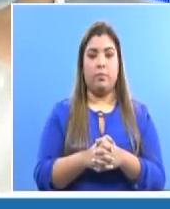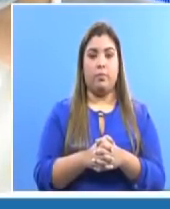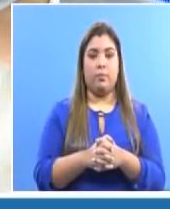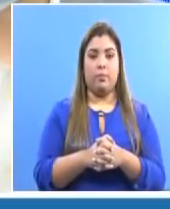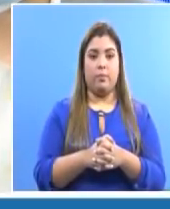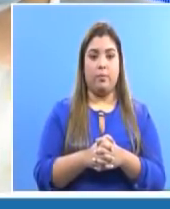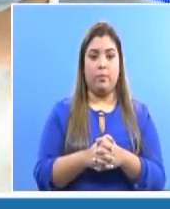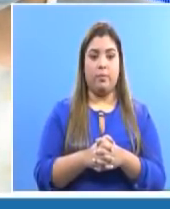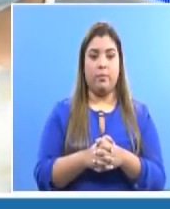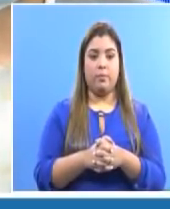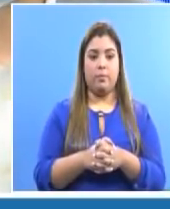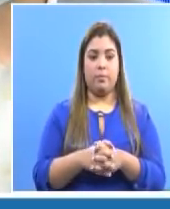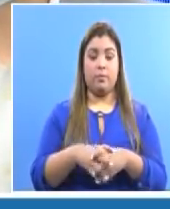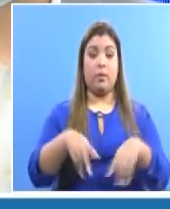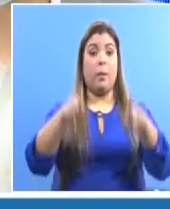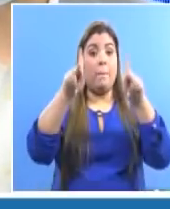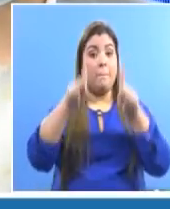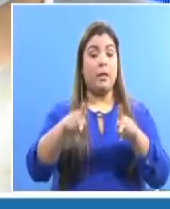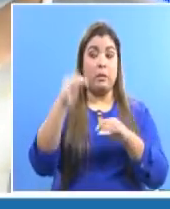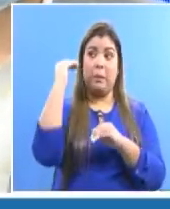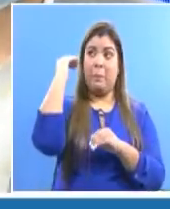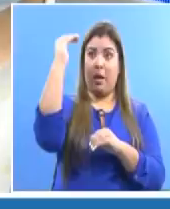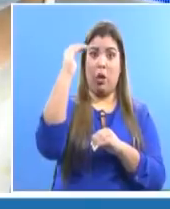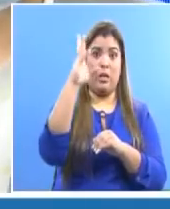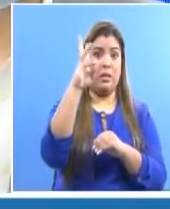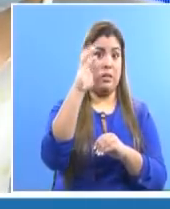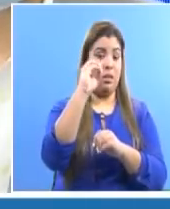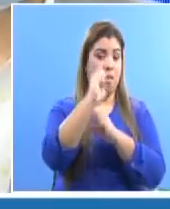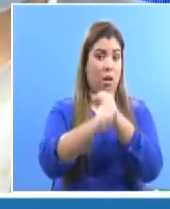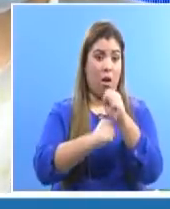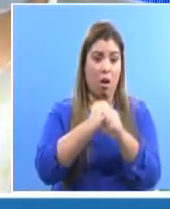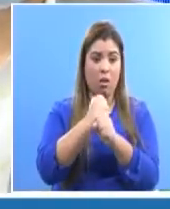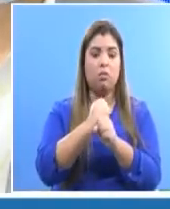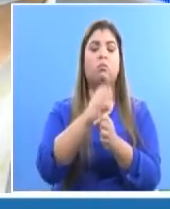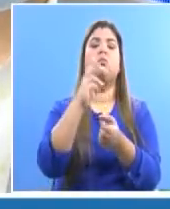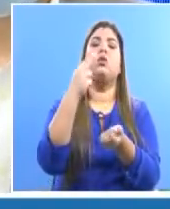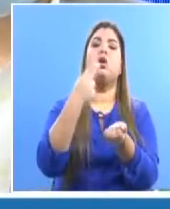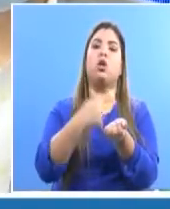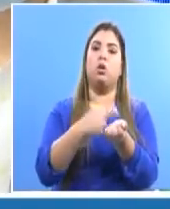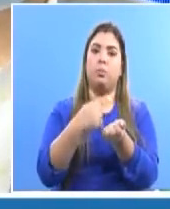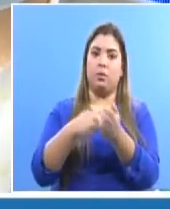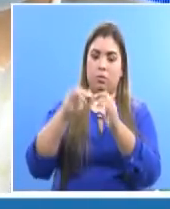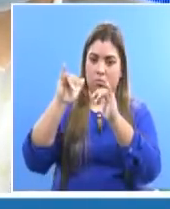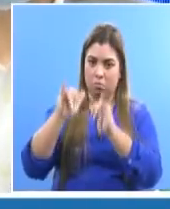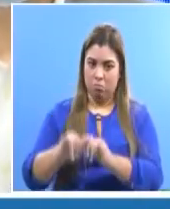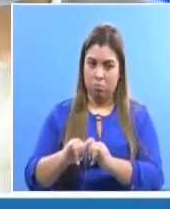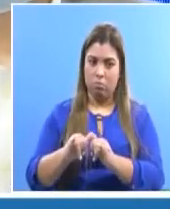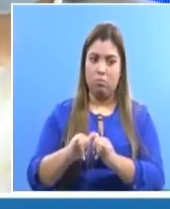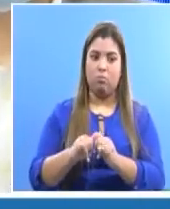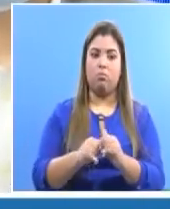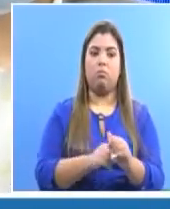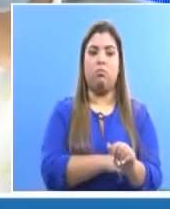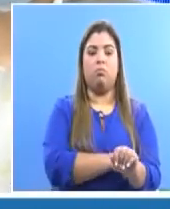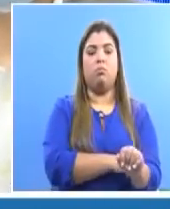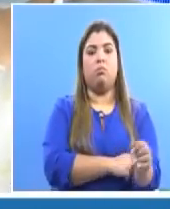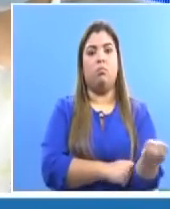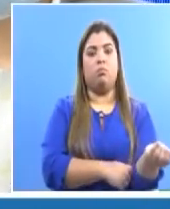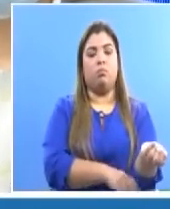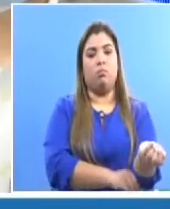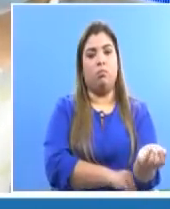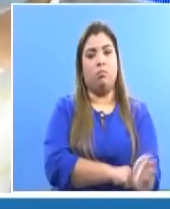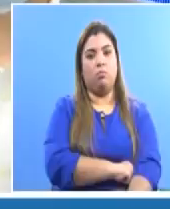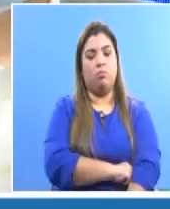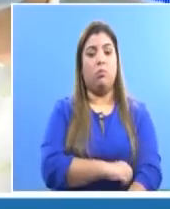de los mayores de 60 años terminan en hospitalización, donde, como hemos mencionado, es un factor de